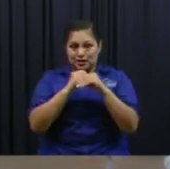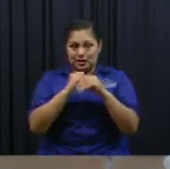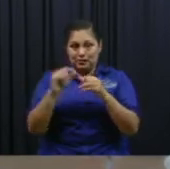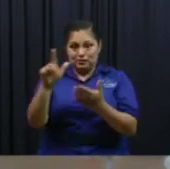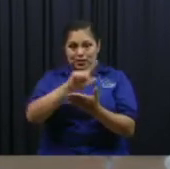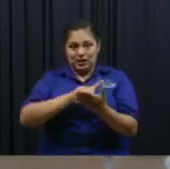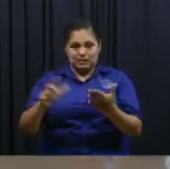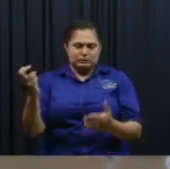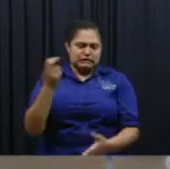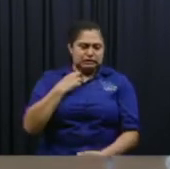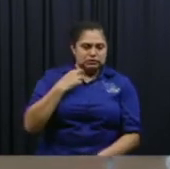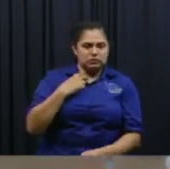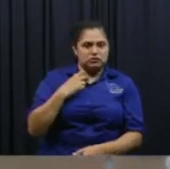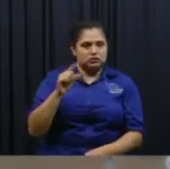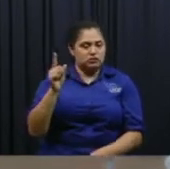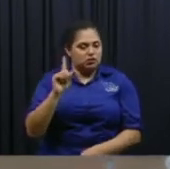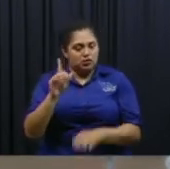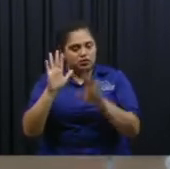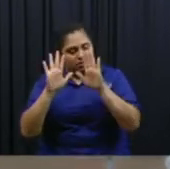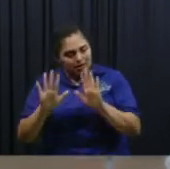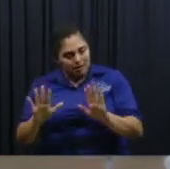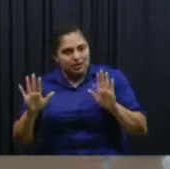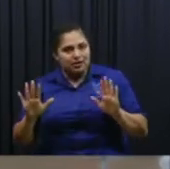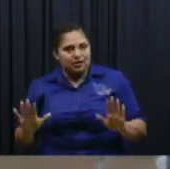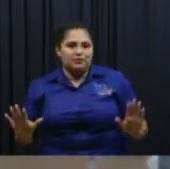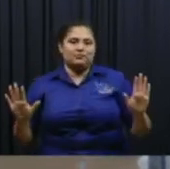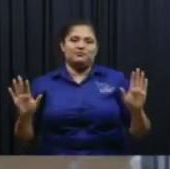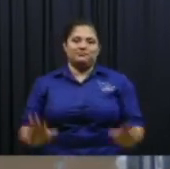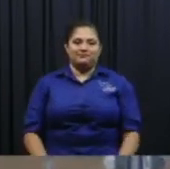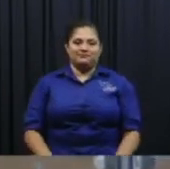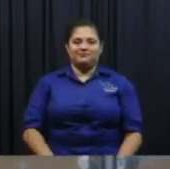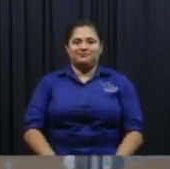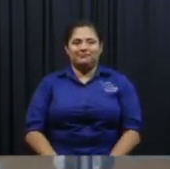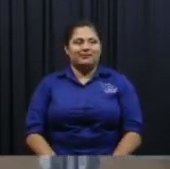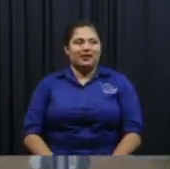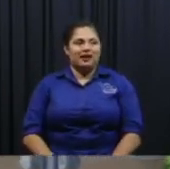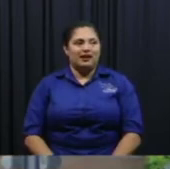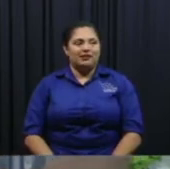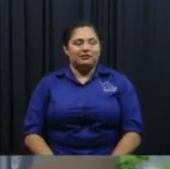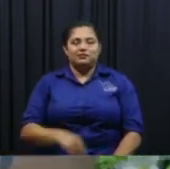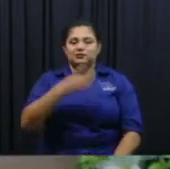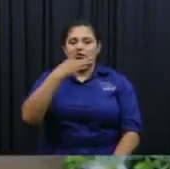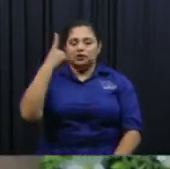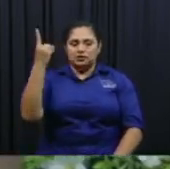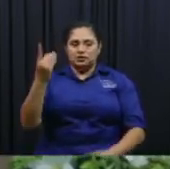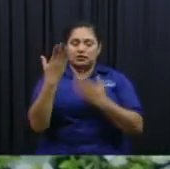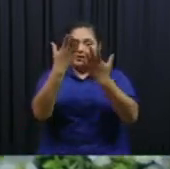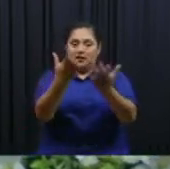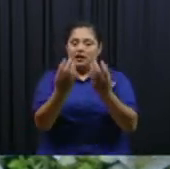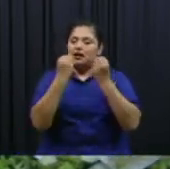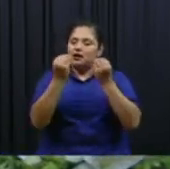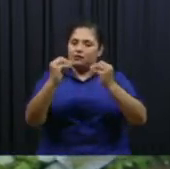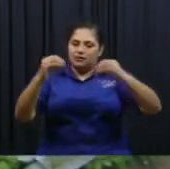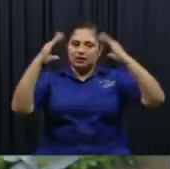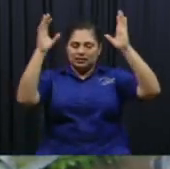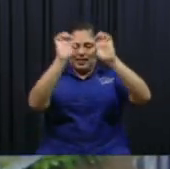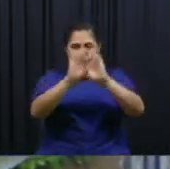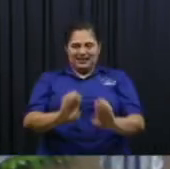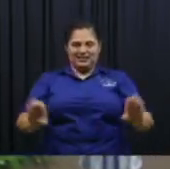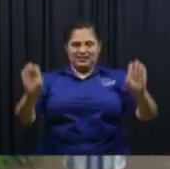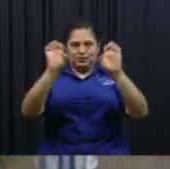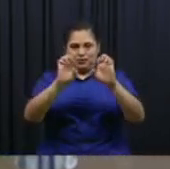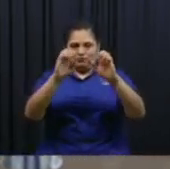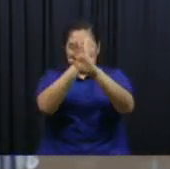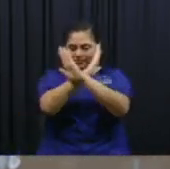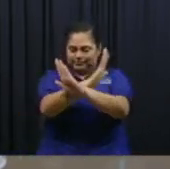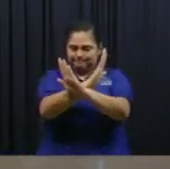tranquilo Juan sin miedo de todos modos Dios te va a dar abundancia de escudo de protección